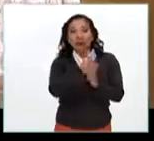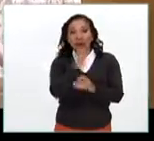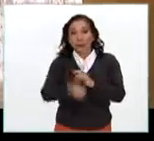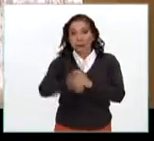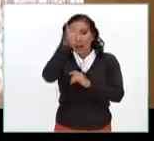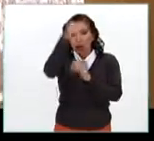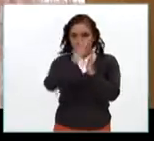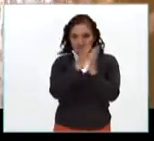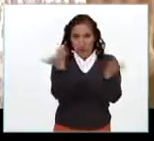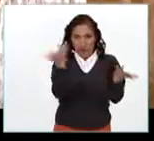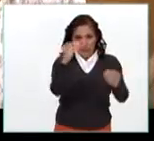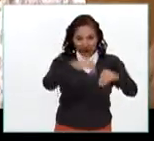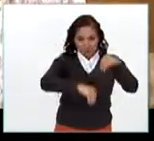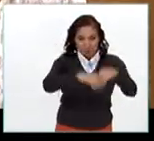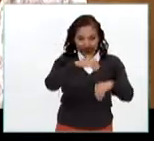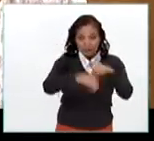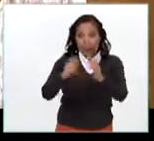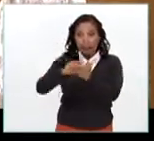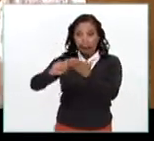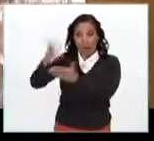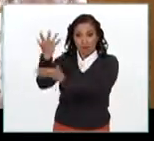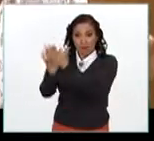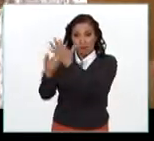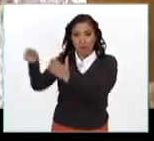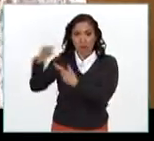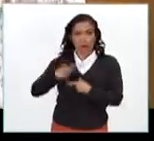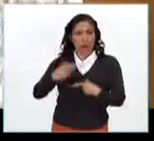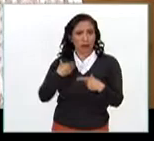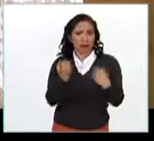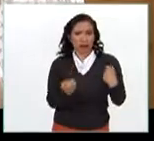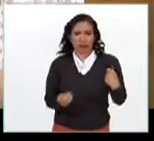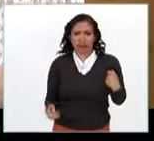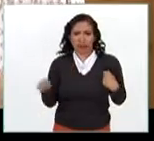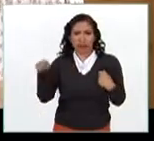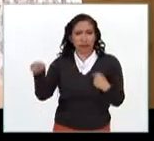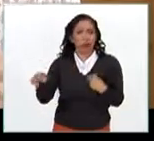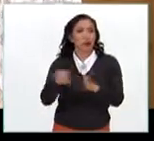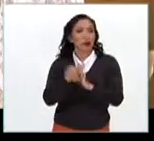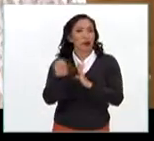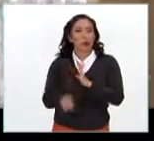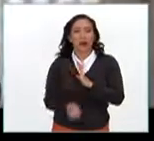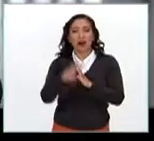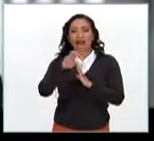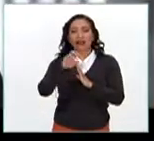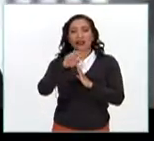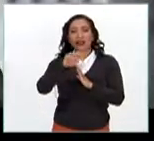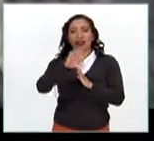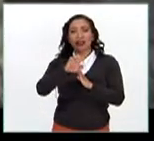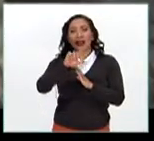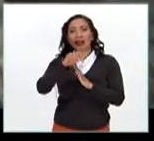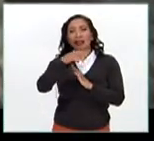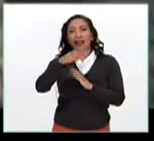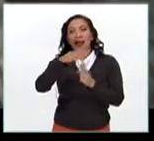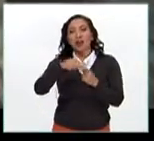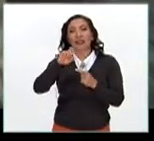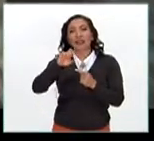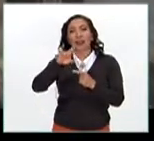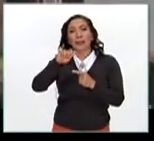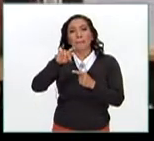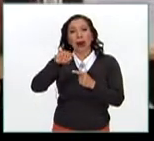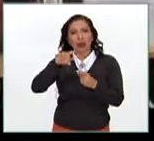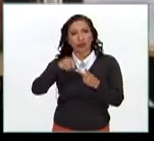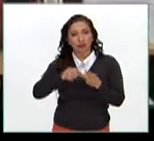nuestros primeros libros, además de que fueron escritos por grandes plumas, te decía, Vicente Leñero, Del